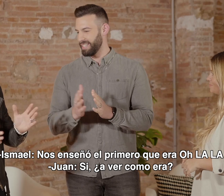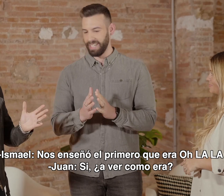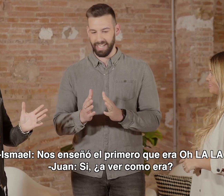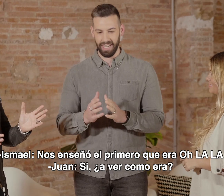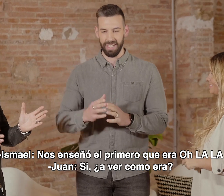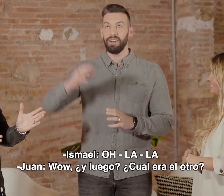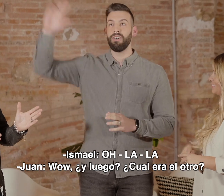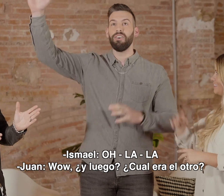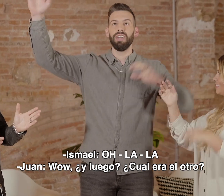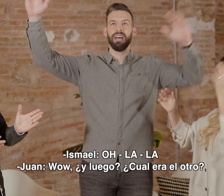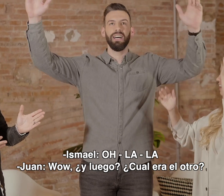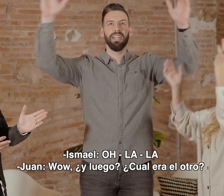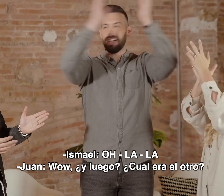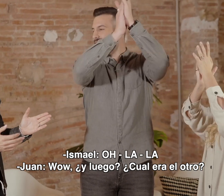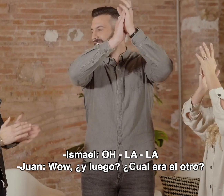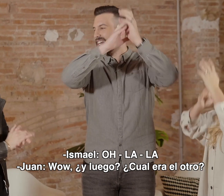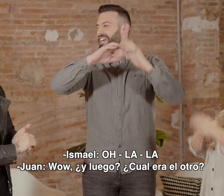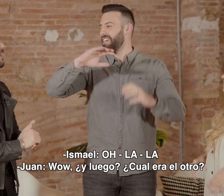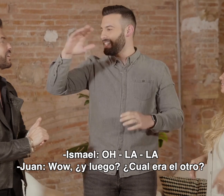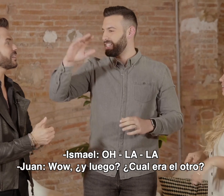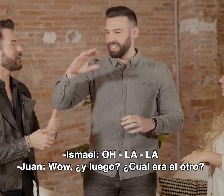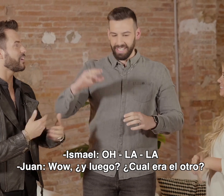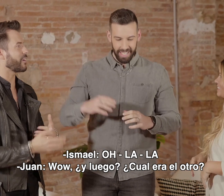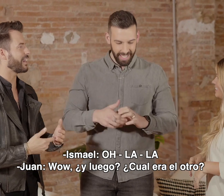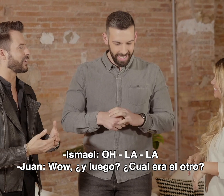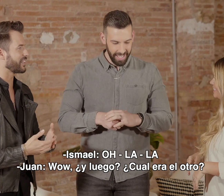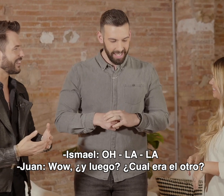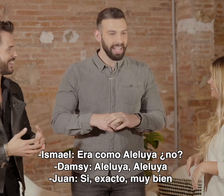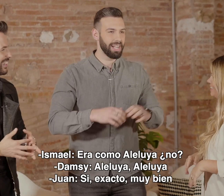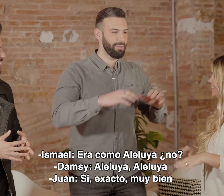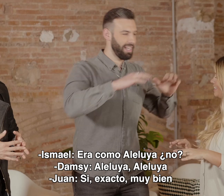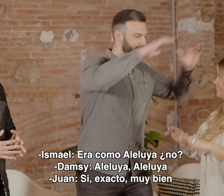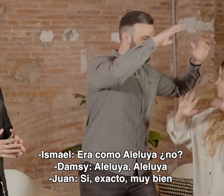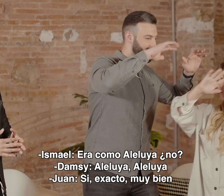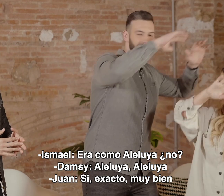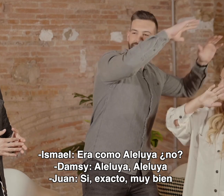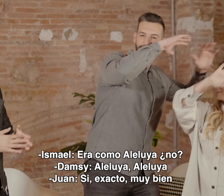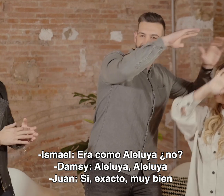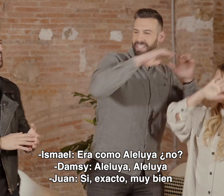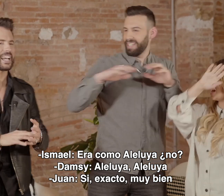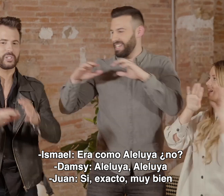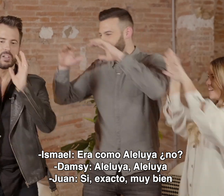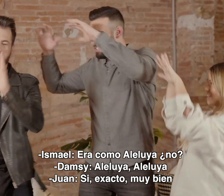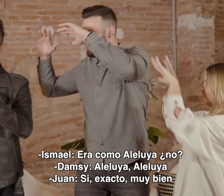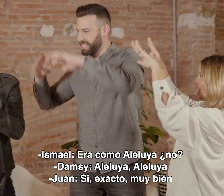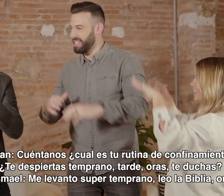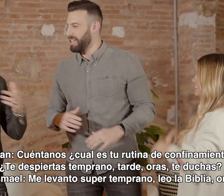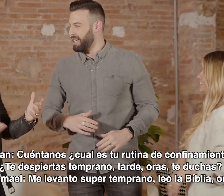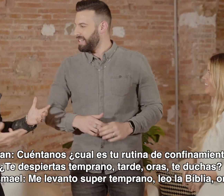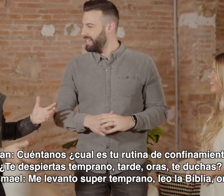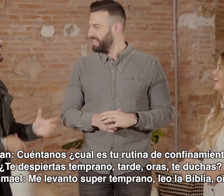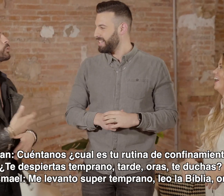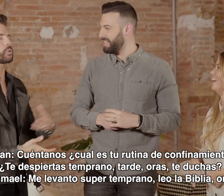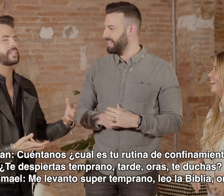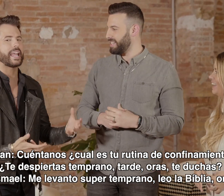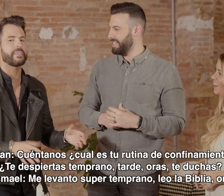A ver, ¿cómo era? Hola. Wow. ¿Y luego? Muy ¿Y bien. Luego cuál era el otro? Era como aleluya, ¿no? Sí, aleluya, exacto. Aleluya. Muy bien.